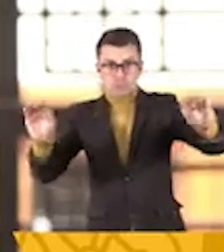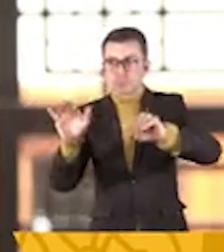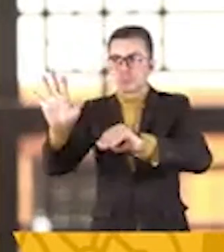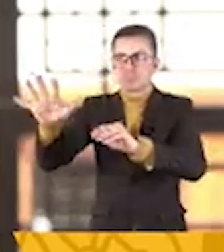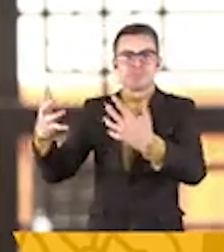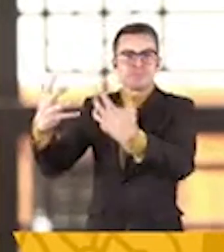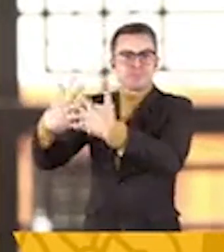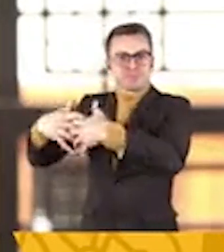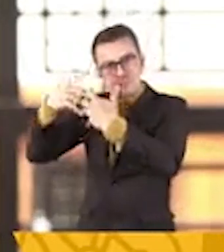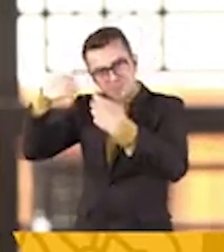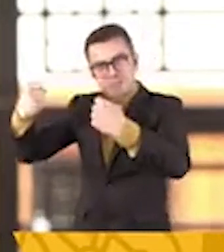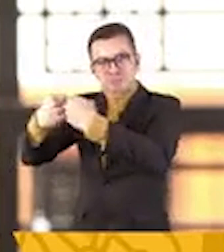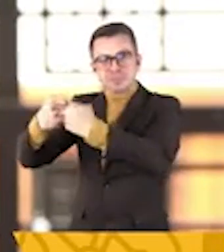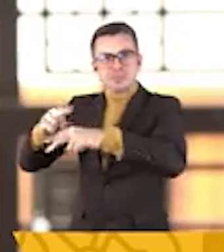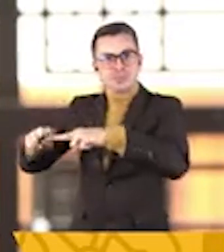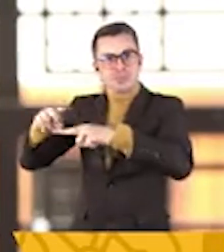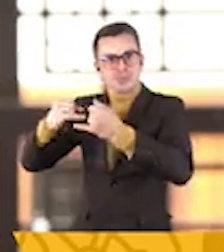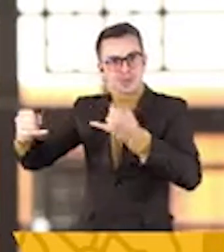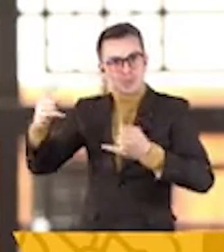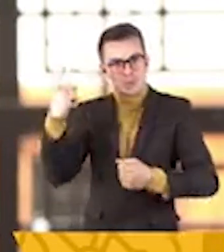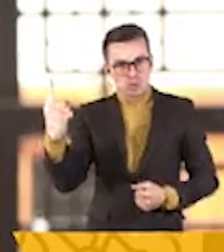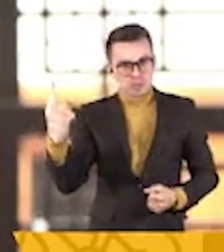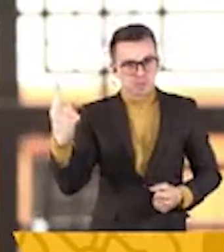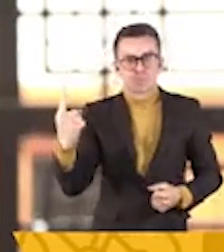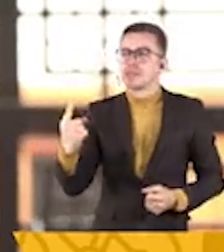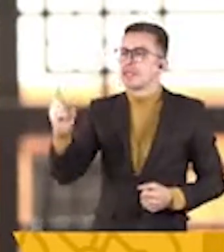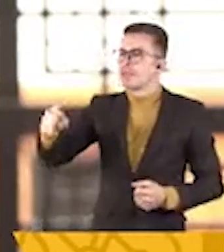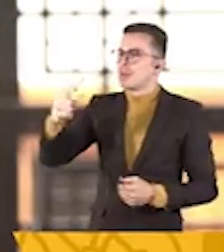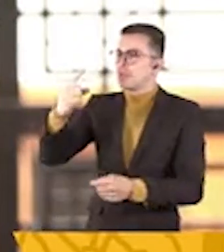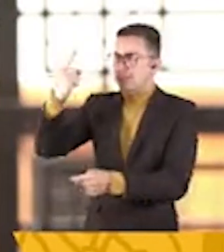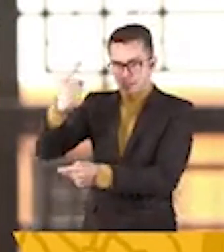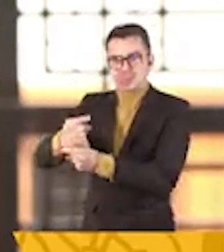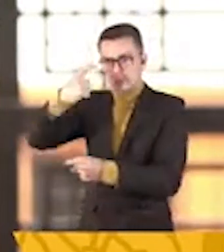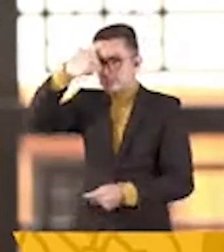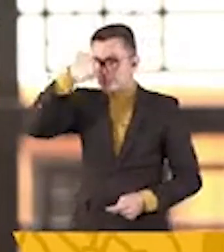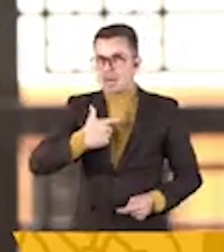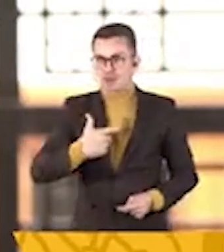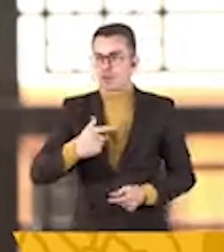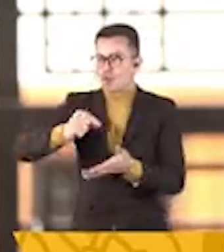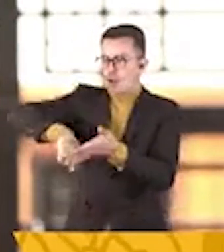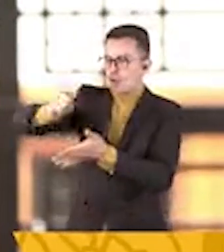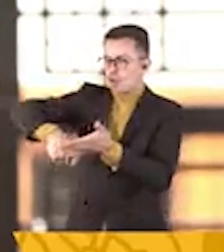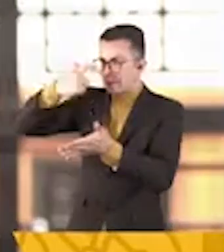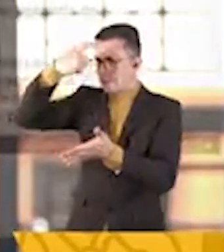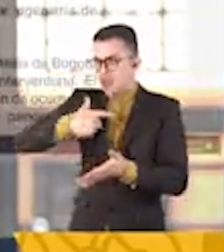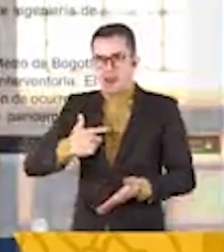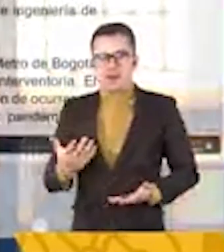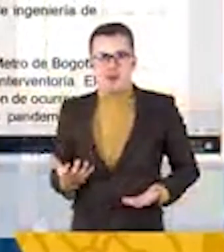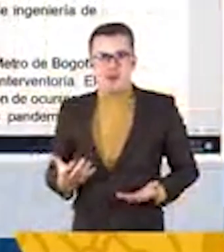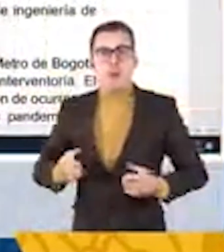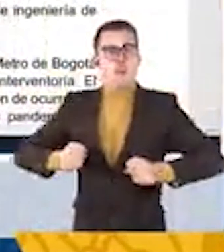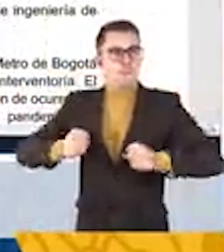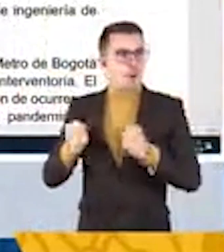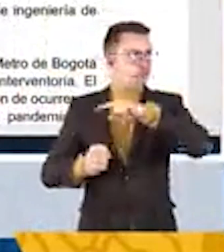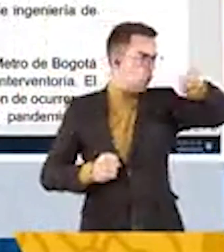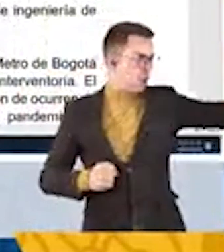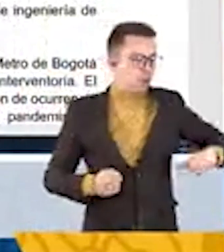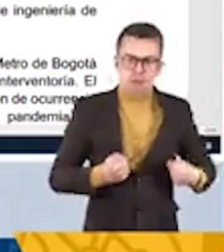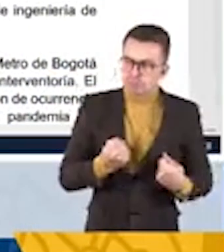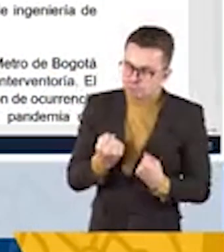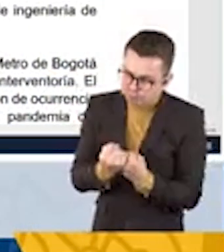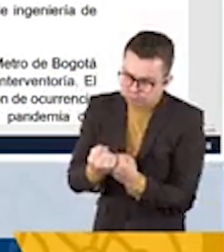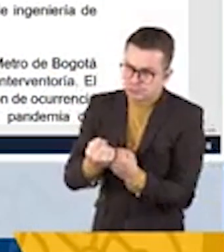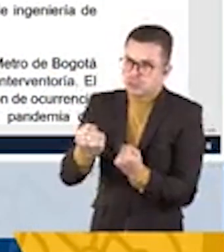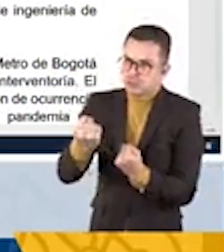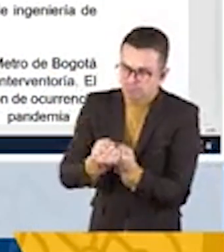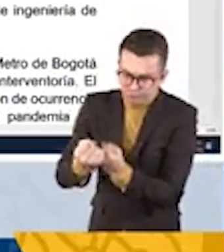Metrolínea 1 que cumpla el plazo, que cumpla el contrato. Bogotá los ha apoyado y los va a seguir